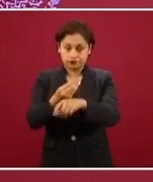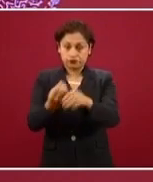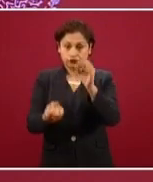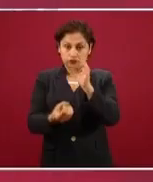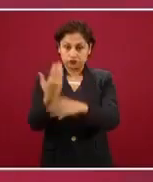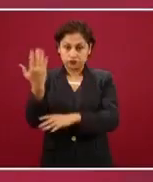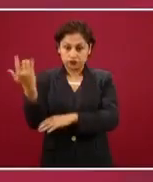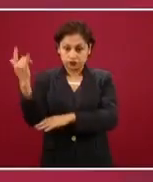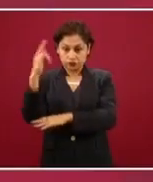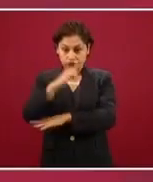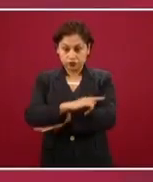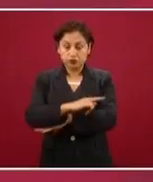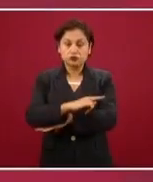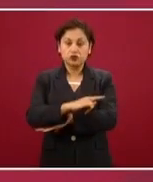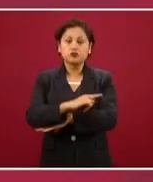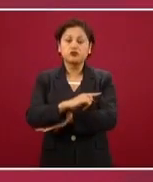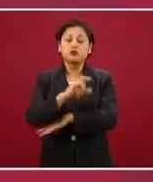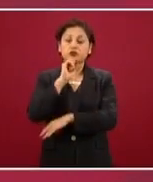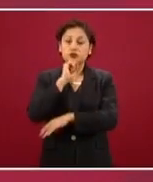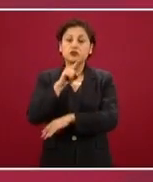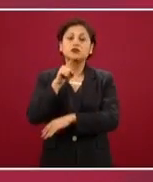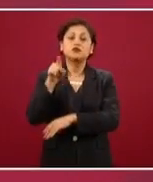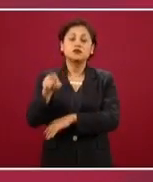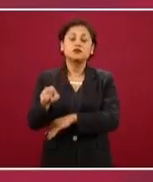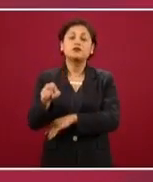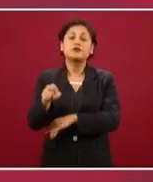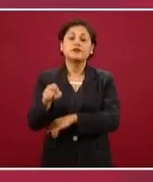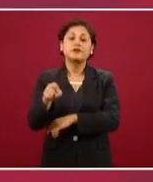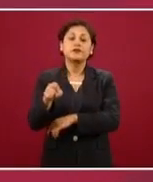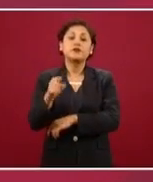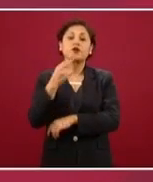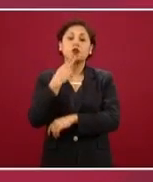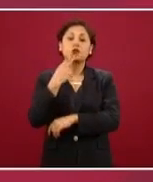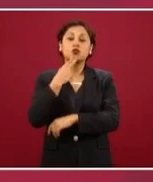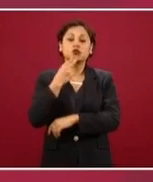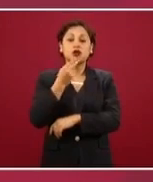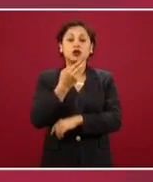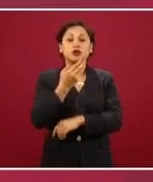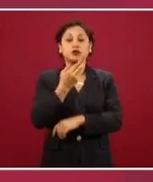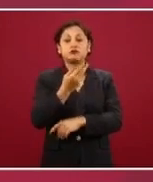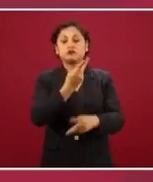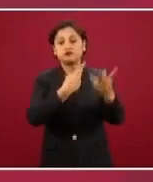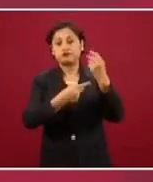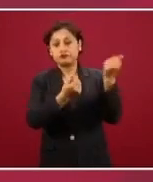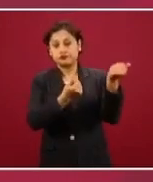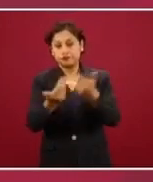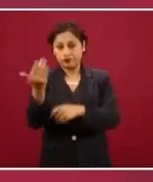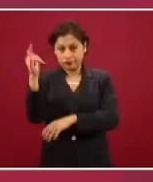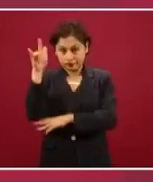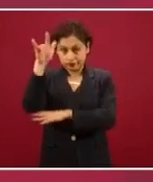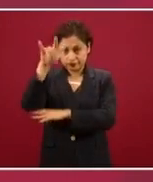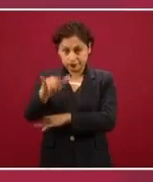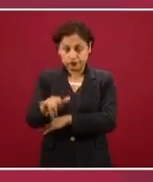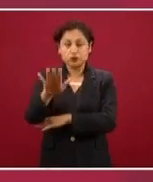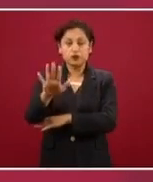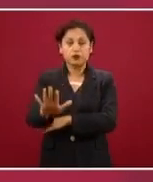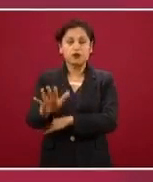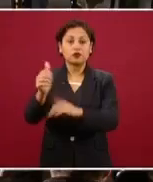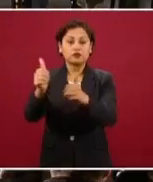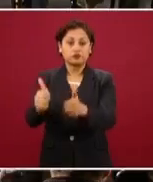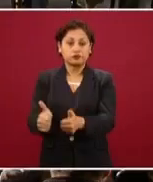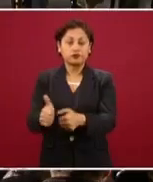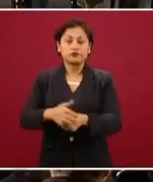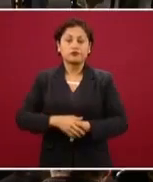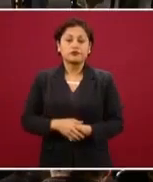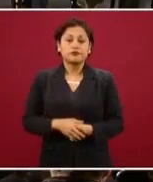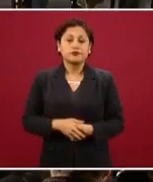va a utilizar el hangar presidencial para tener ahí el avión. También nos